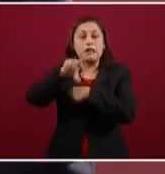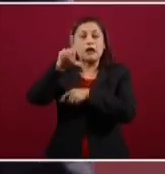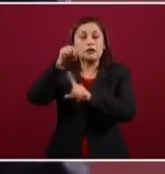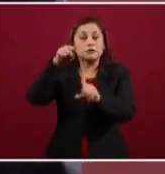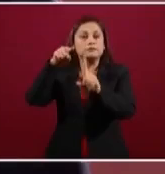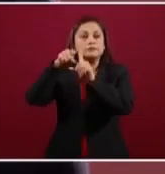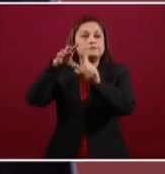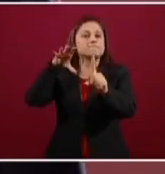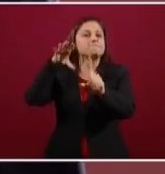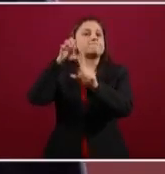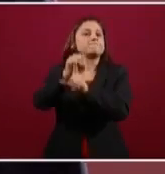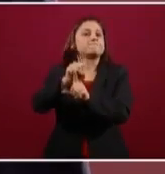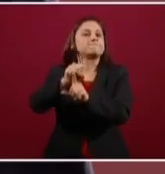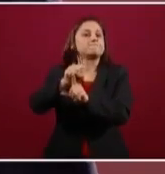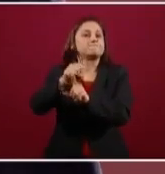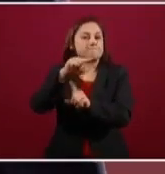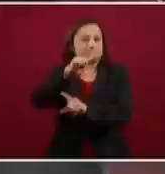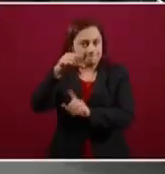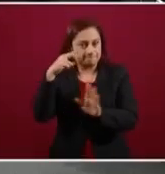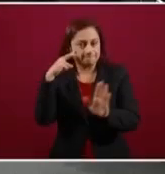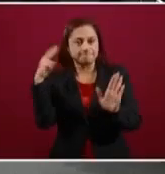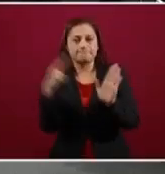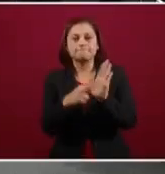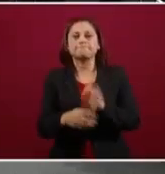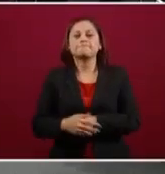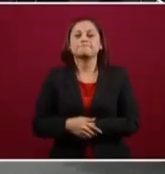atrás, las compañeras.